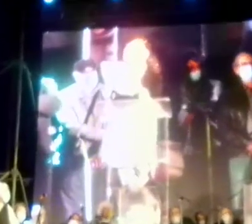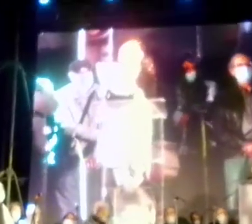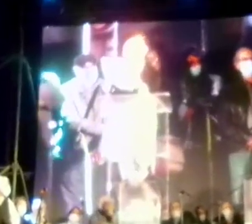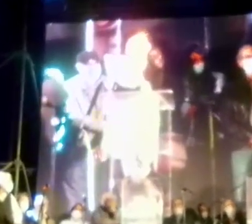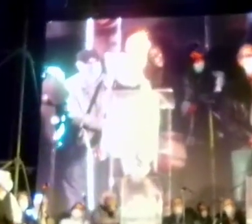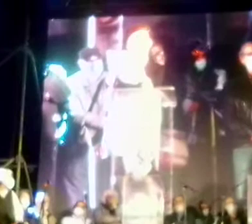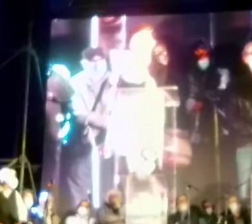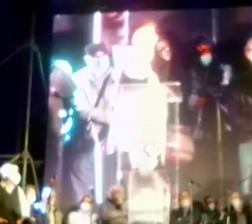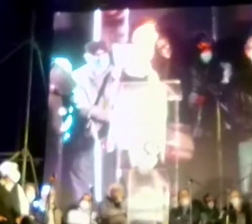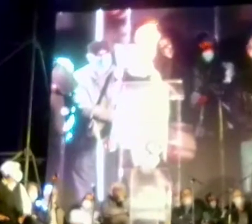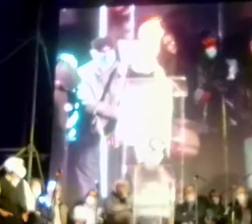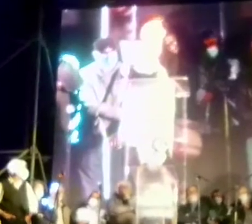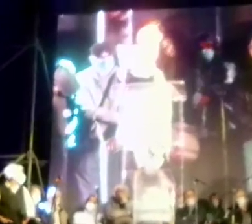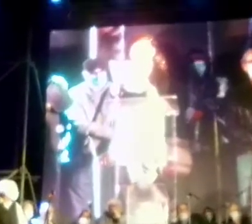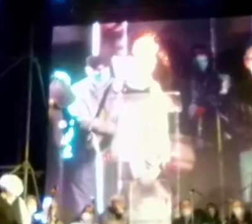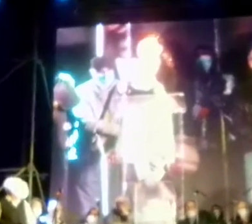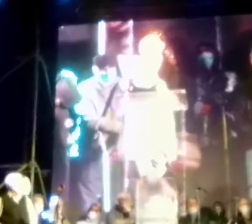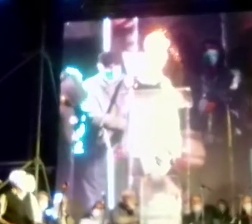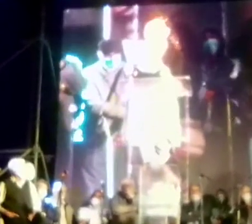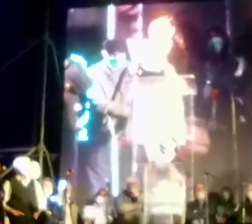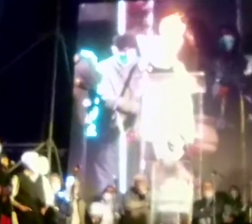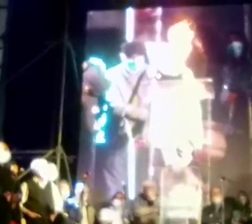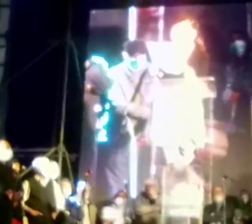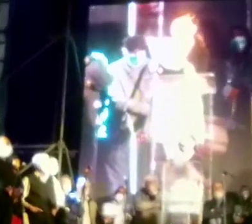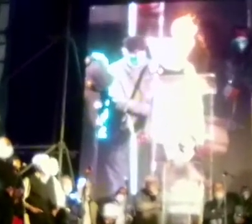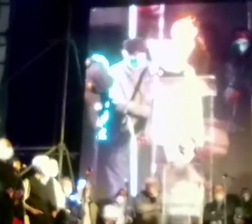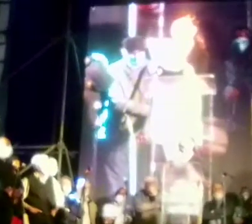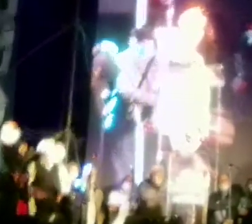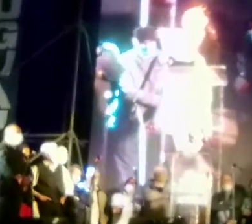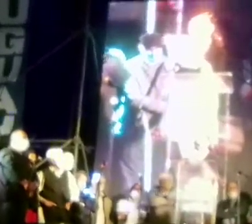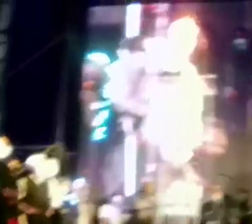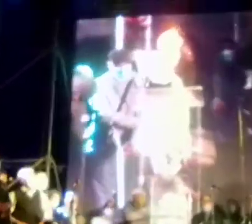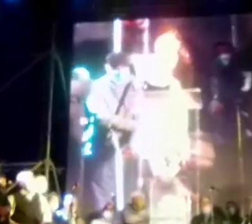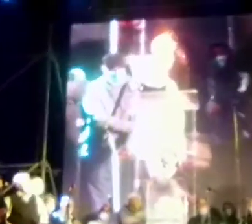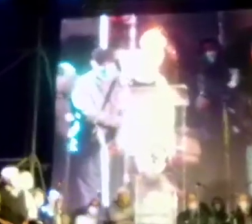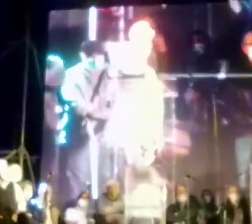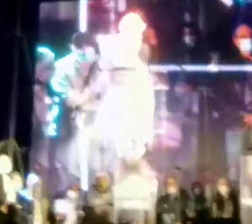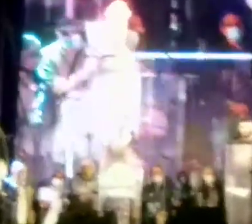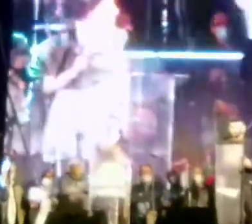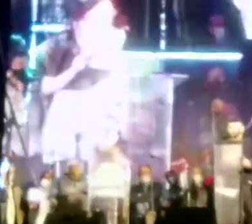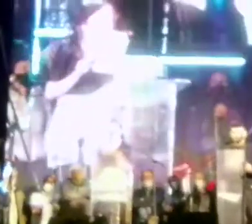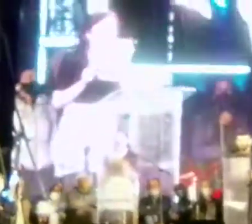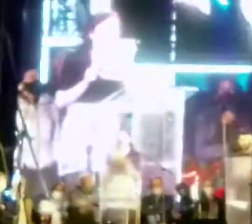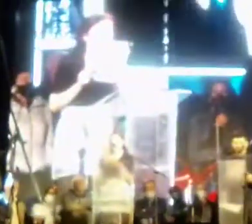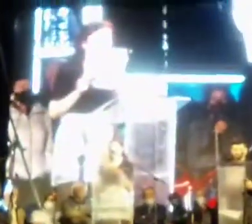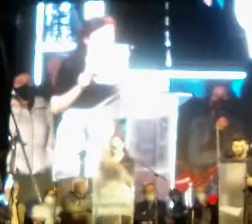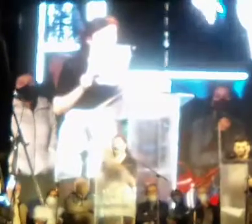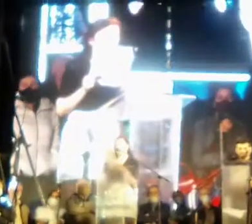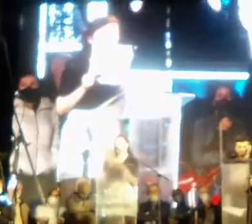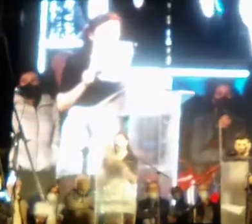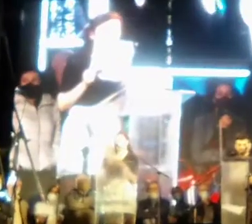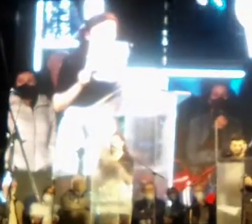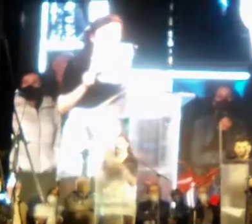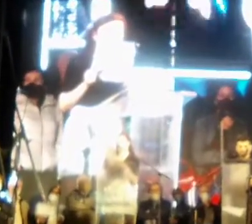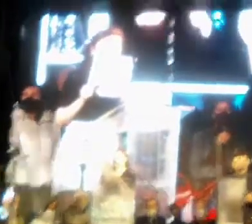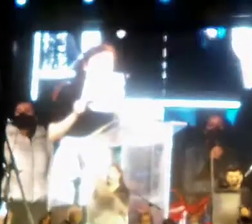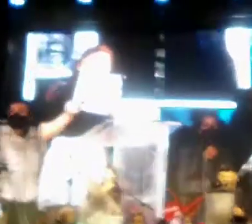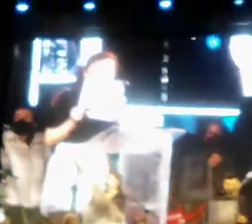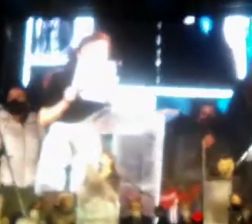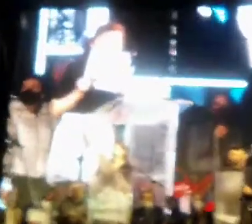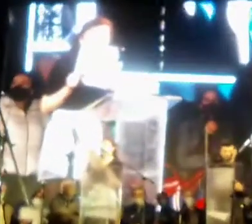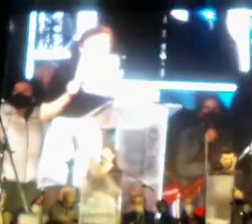comisión nuevas organizaciones y personalidades que amplían su carácter plural. Están conformadas, además de la Comisión